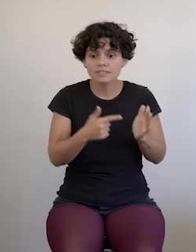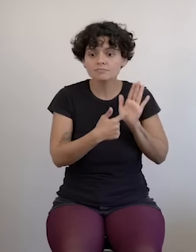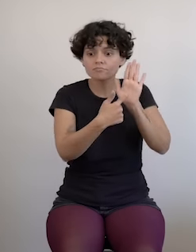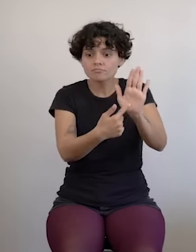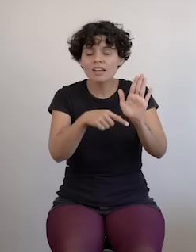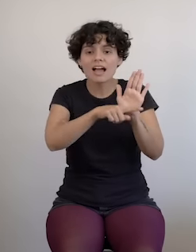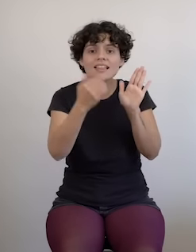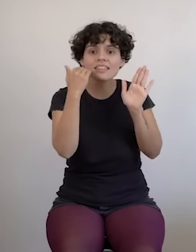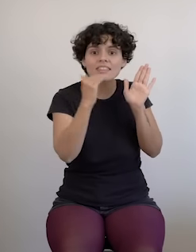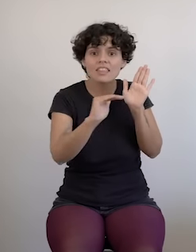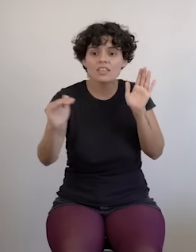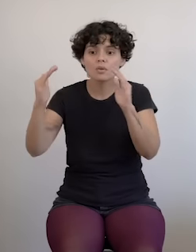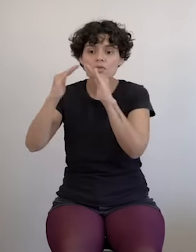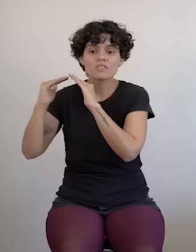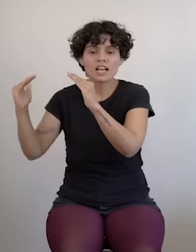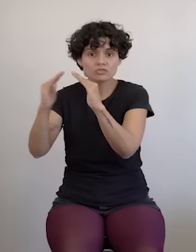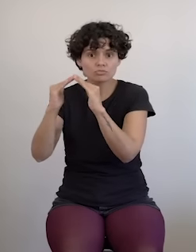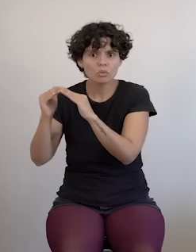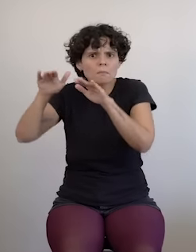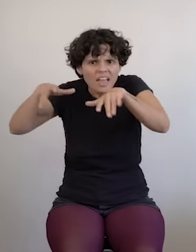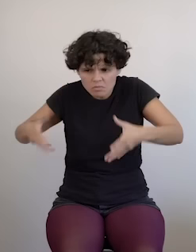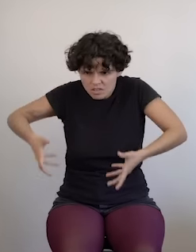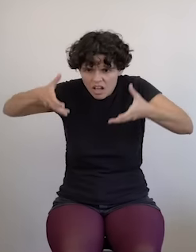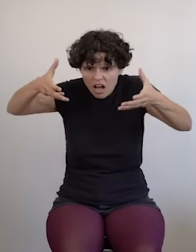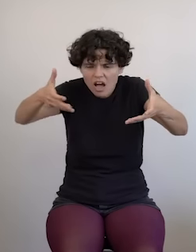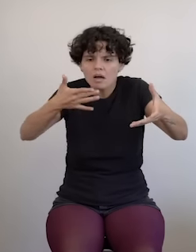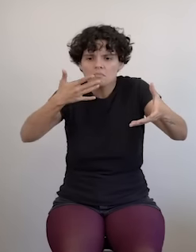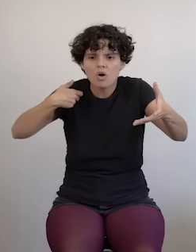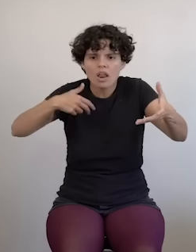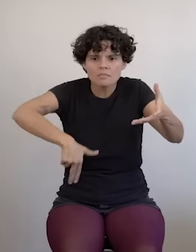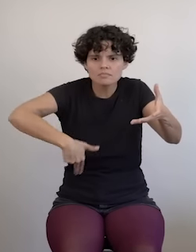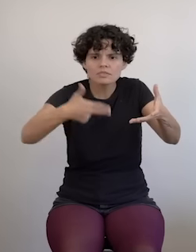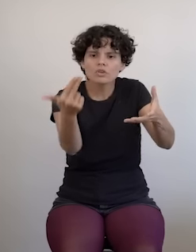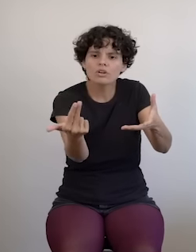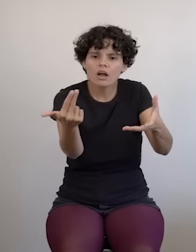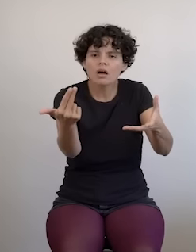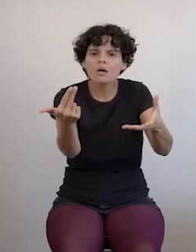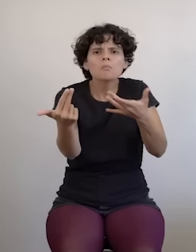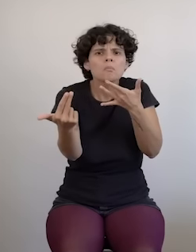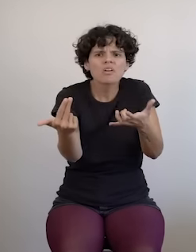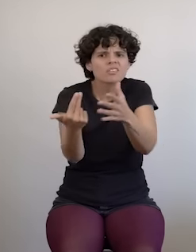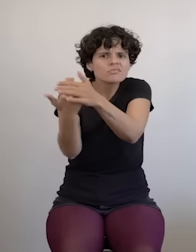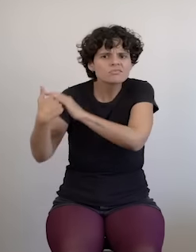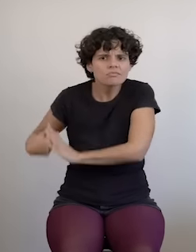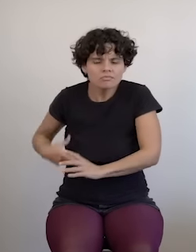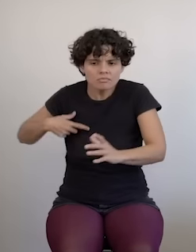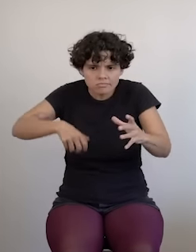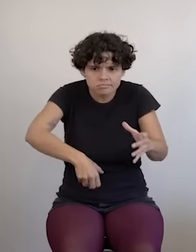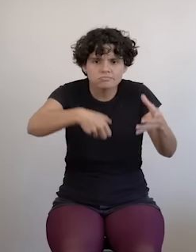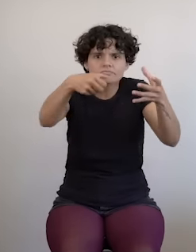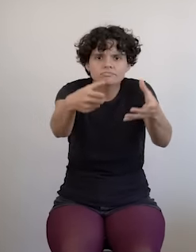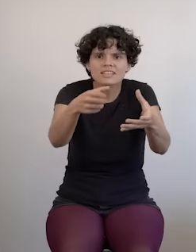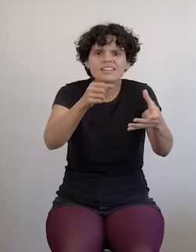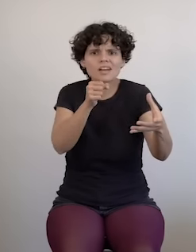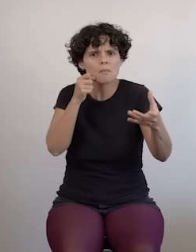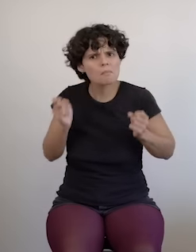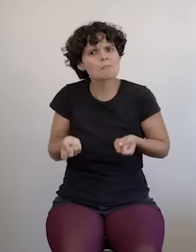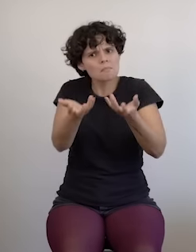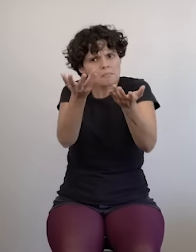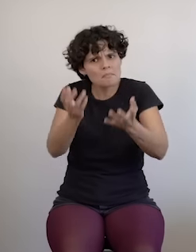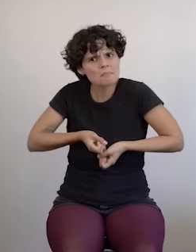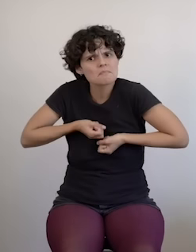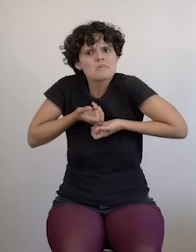la población le pasan una pistola, ¿cachai? ¿Por qué no le pasamos esto, hermano? ¿Cachai? ¿Por qué no los dejamos expresarse? ¿Por qué no dejamos